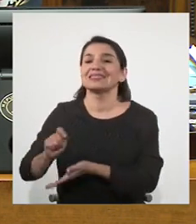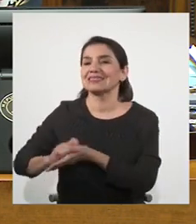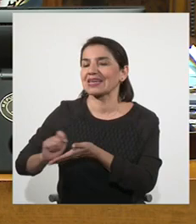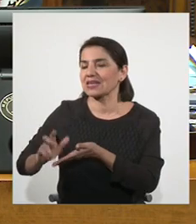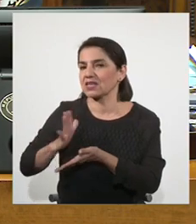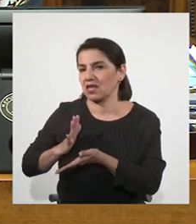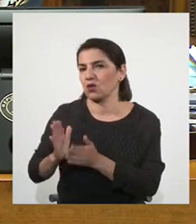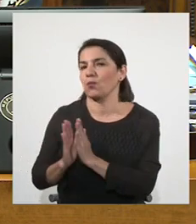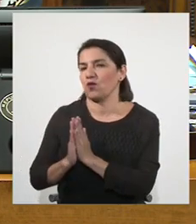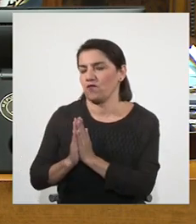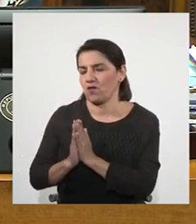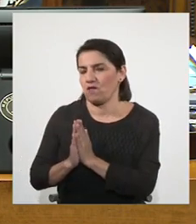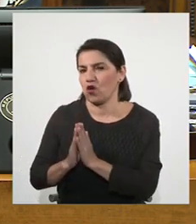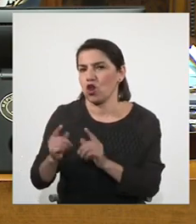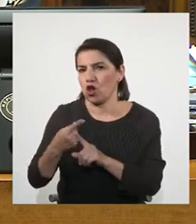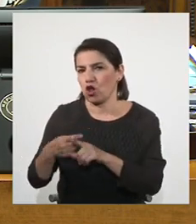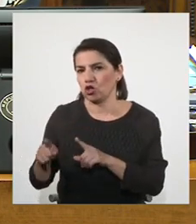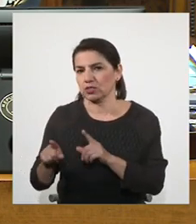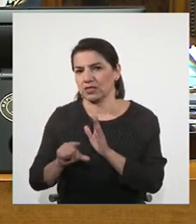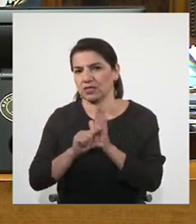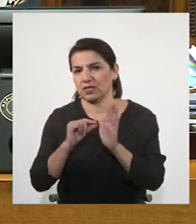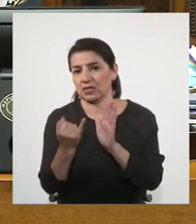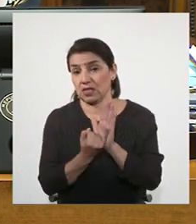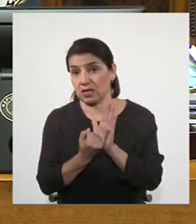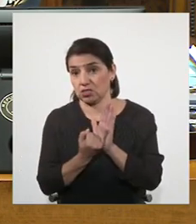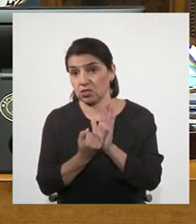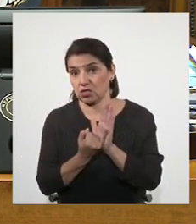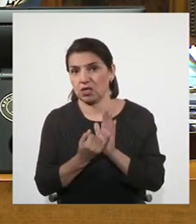indicación. Senador Guanchumilla, ¿reglamento?